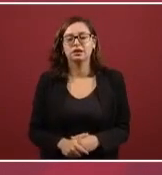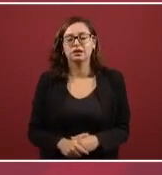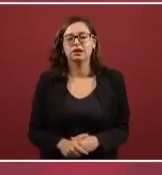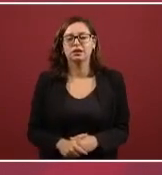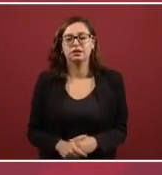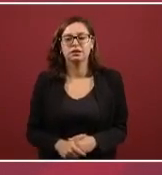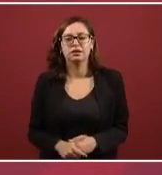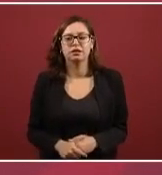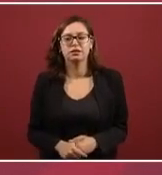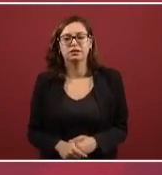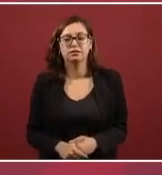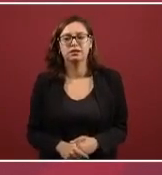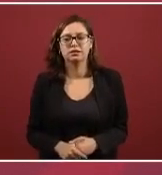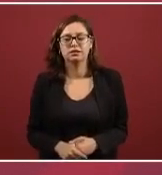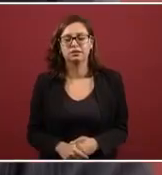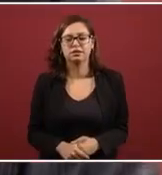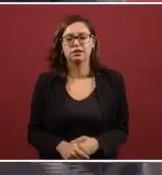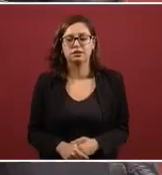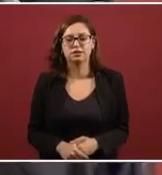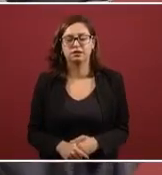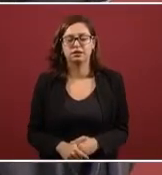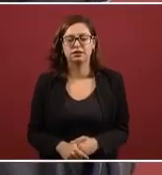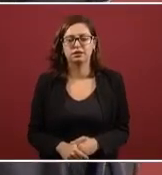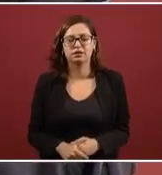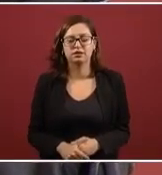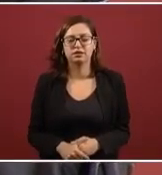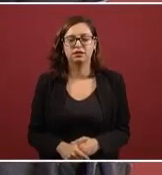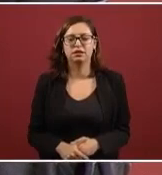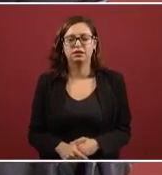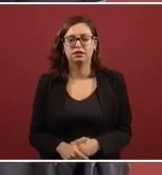cuando era presidente